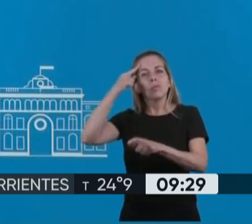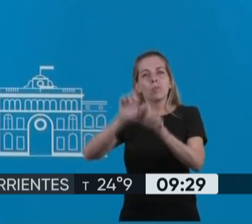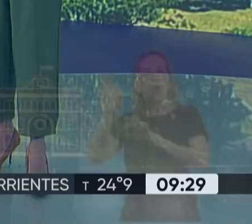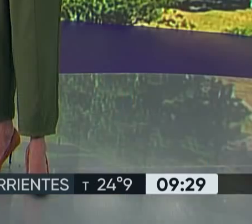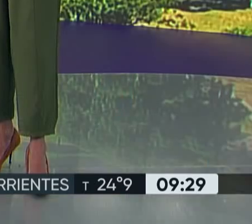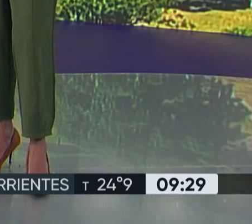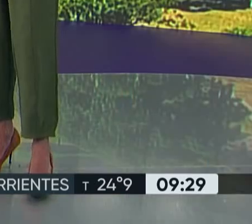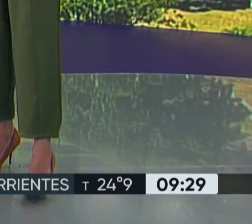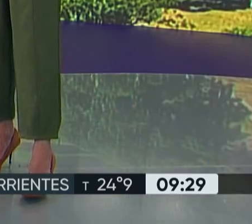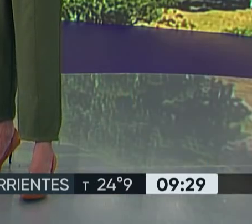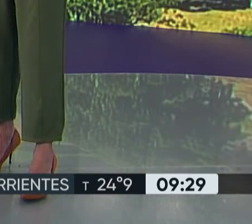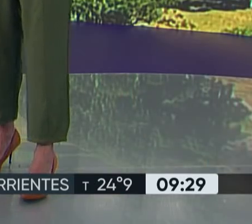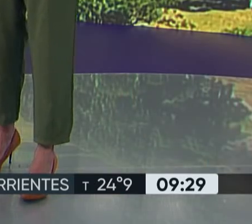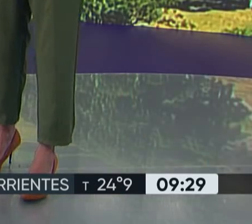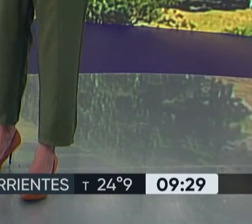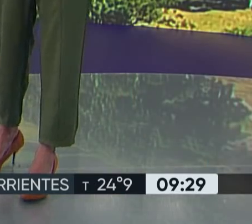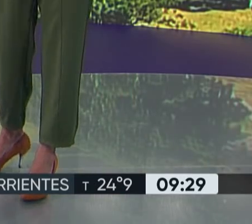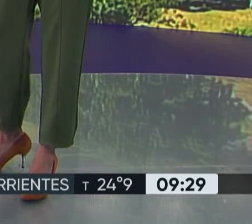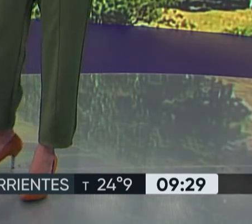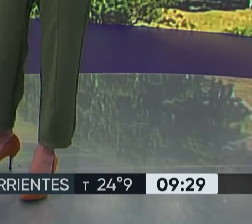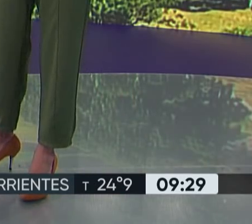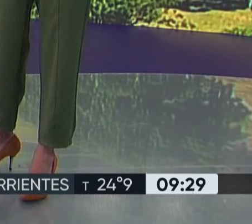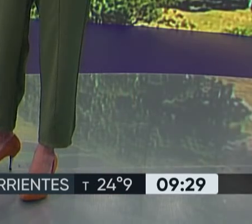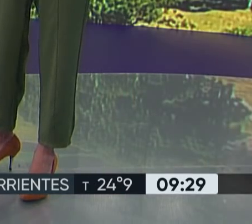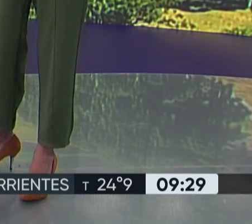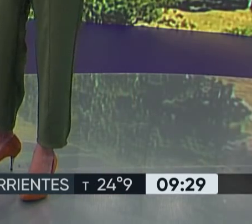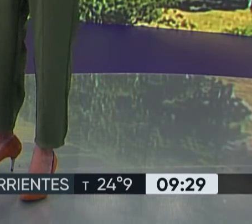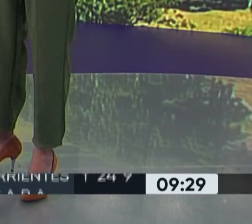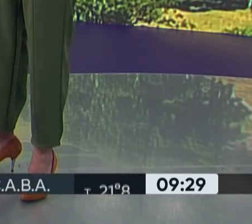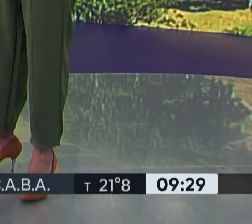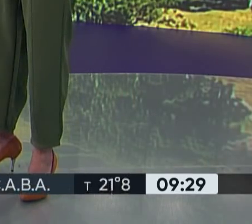Hasta aquí entonces la palabra de la portavoz del Gobierno Nacional, Gabriela Cerruti.